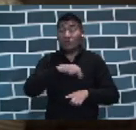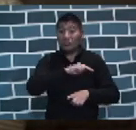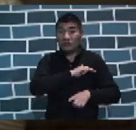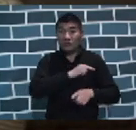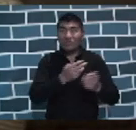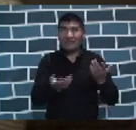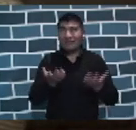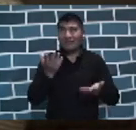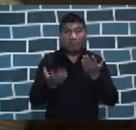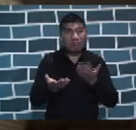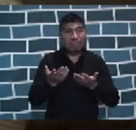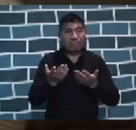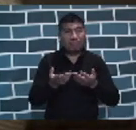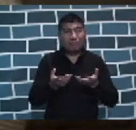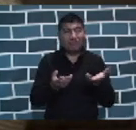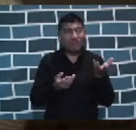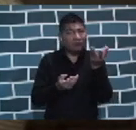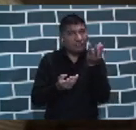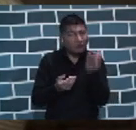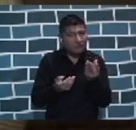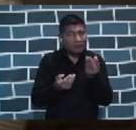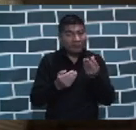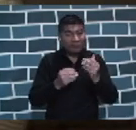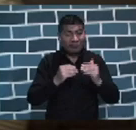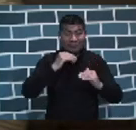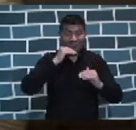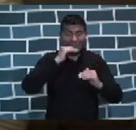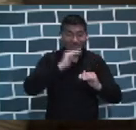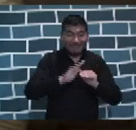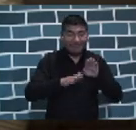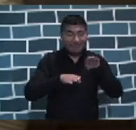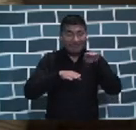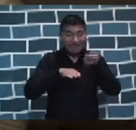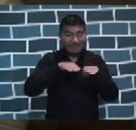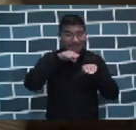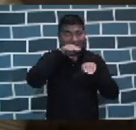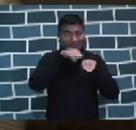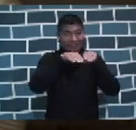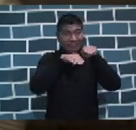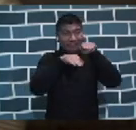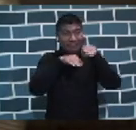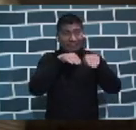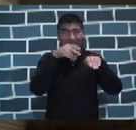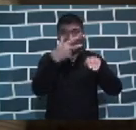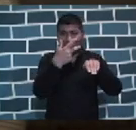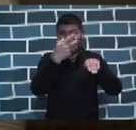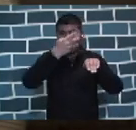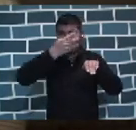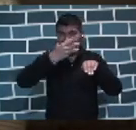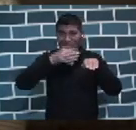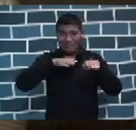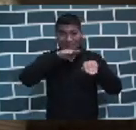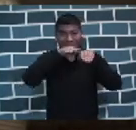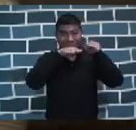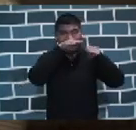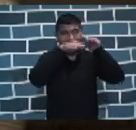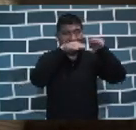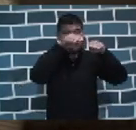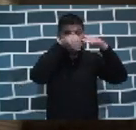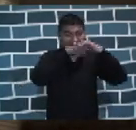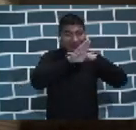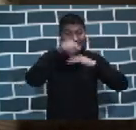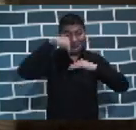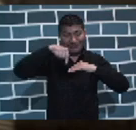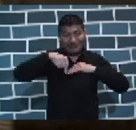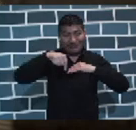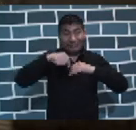han sido pocos los peldaños hemos subido 34 peldaños para entrar en esta